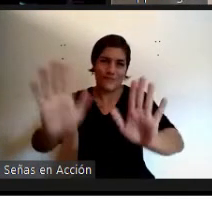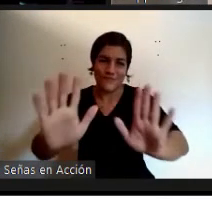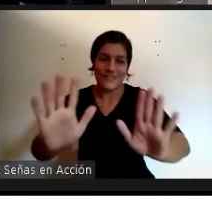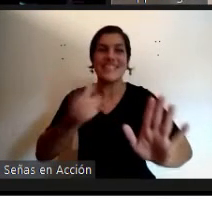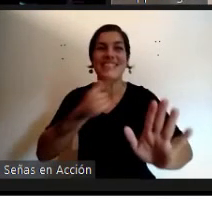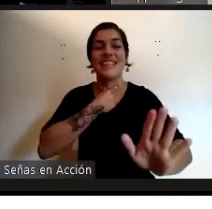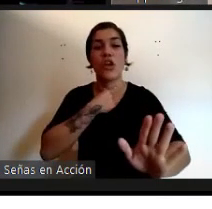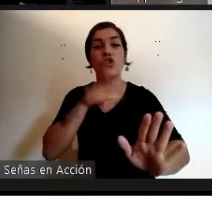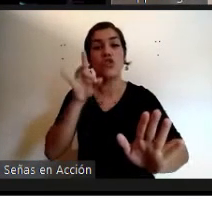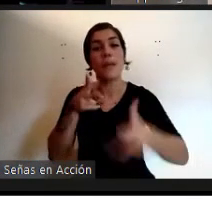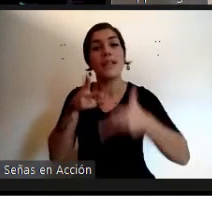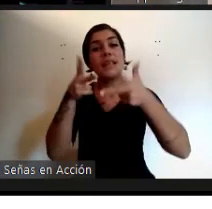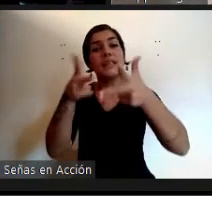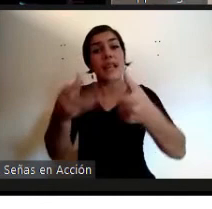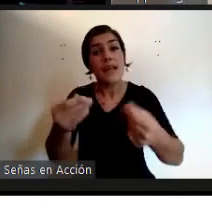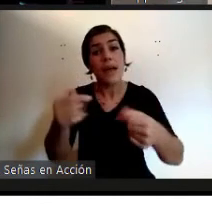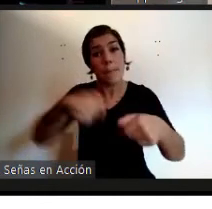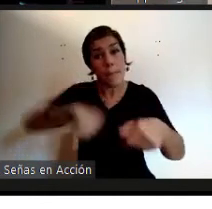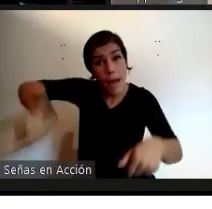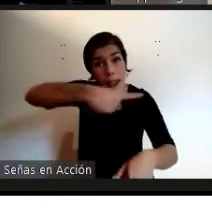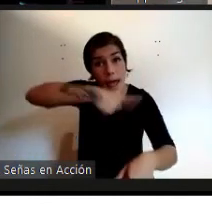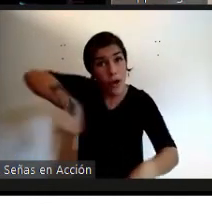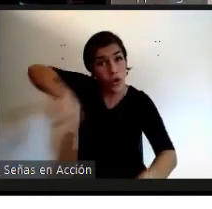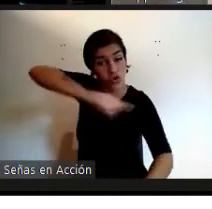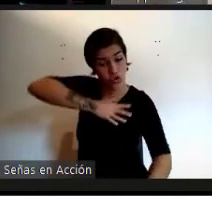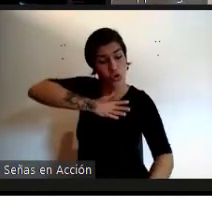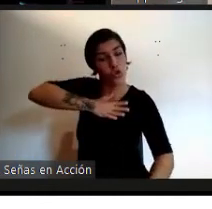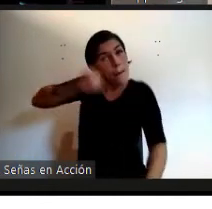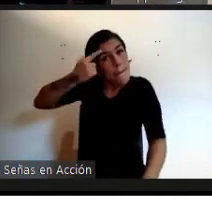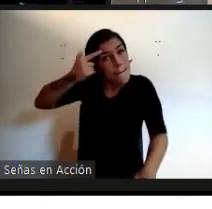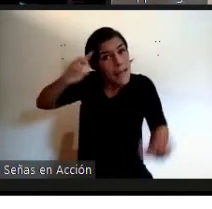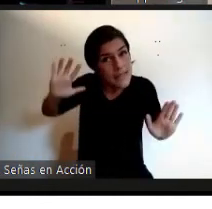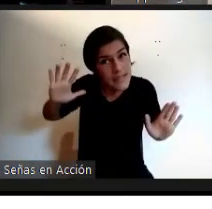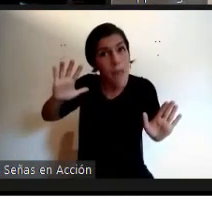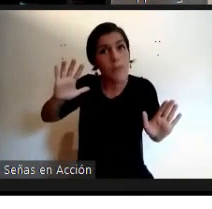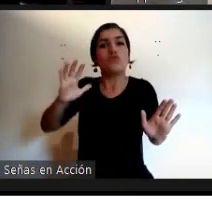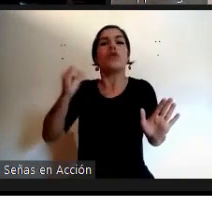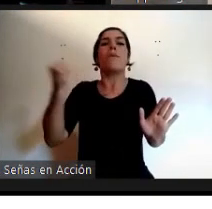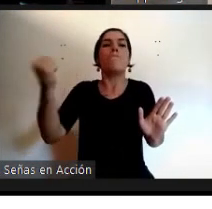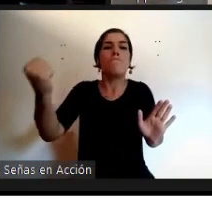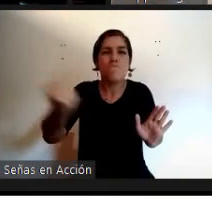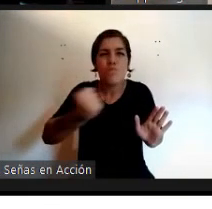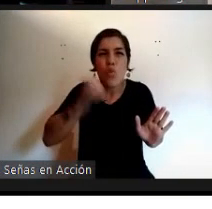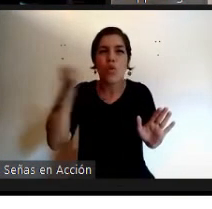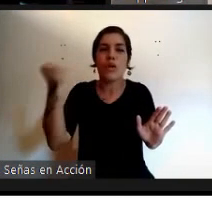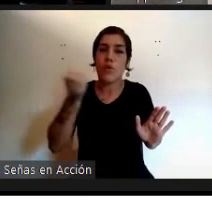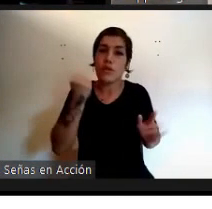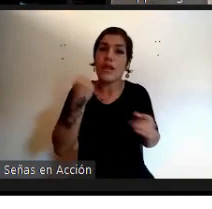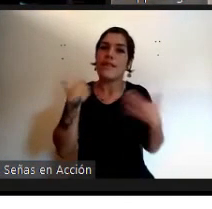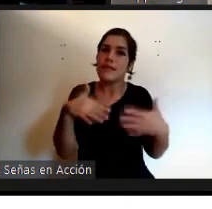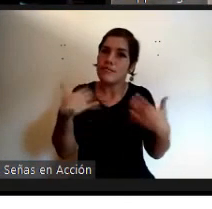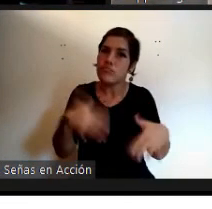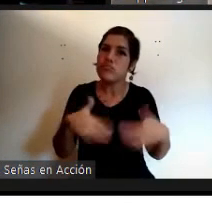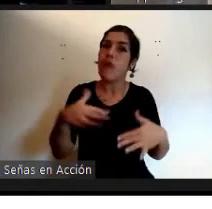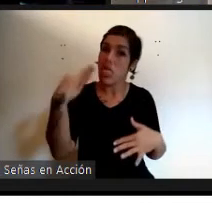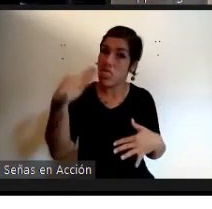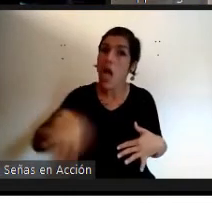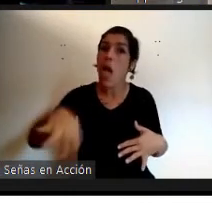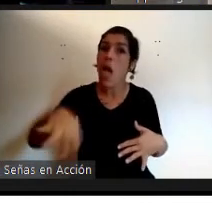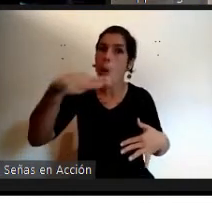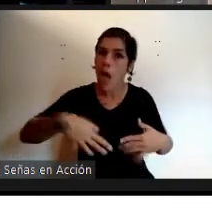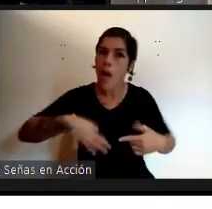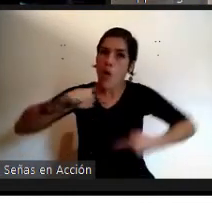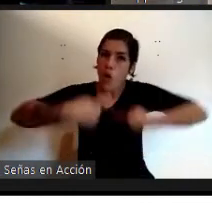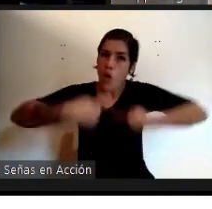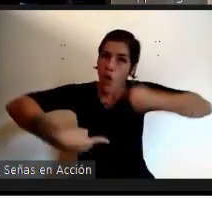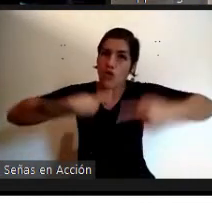muy bueno, que era muy necesario que siguiéramos con el esfuerzo que venimos haciendo, esfuerzo muy